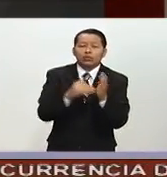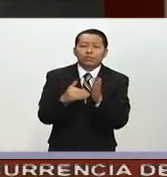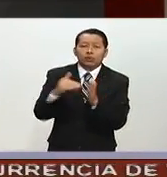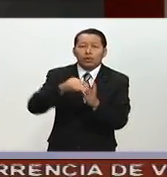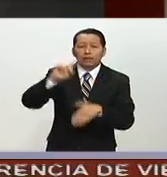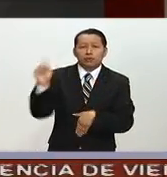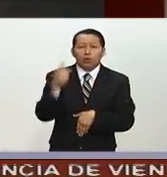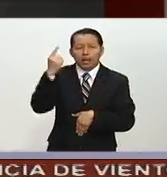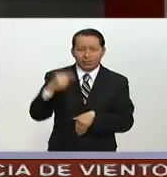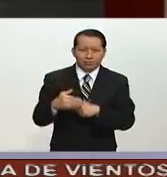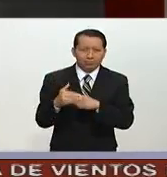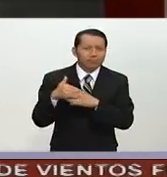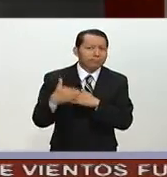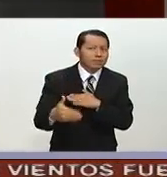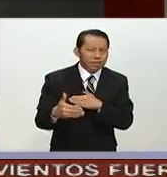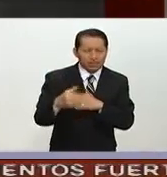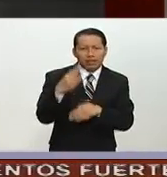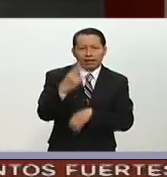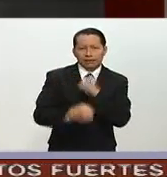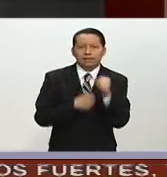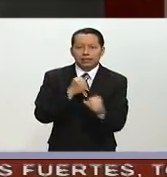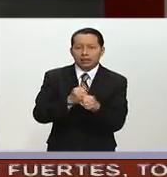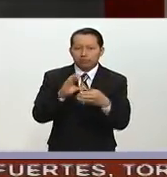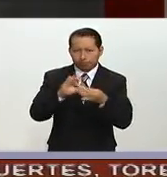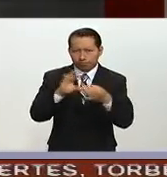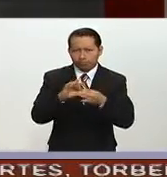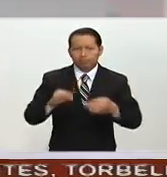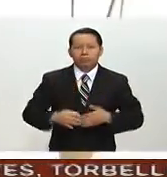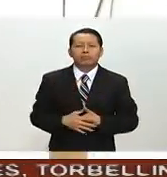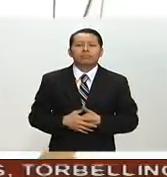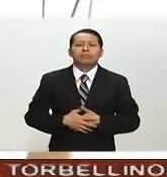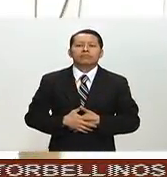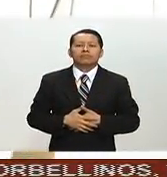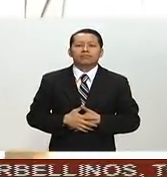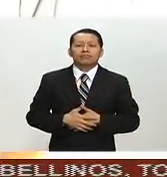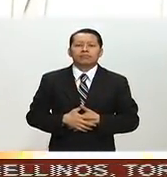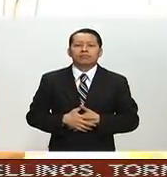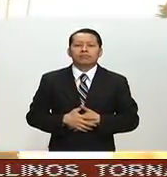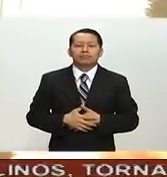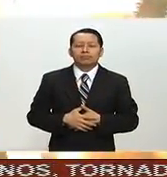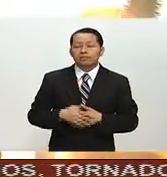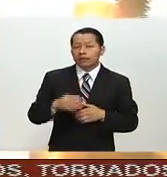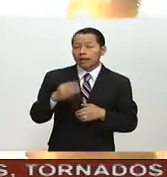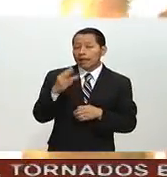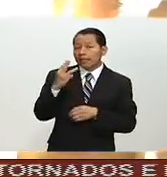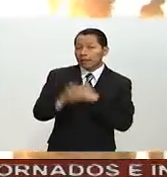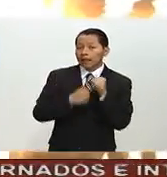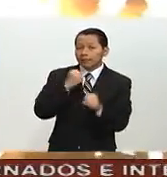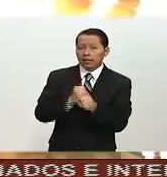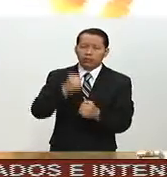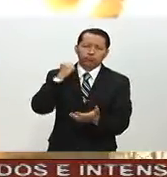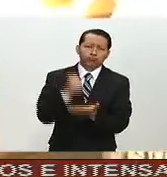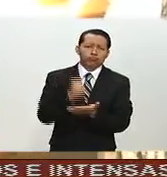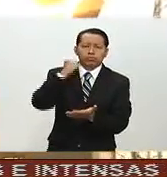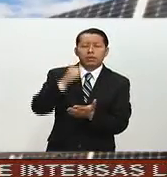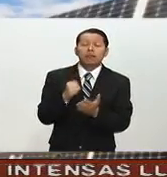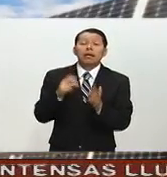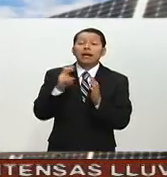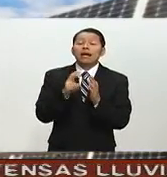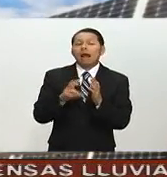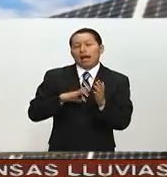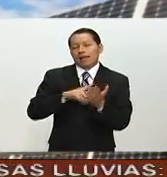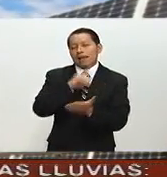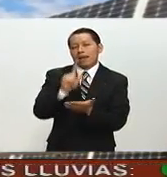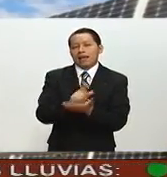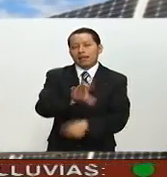millones de dólares para los próximos 3 años. Aquí los detalles. A poco menos de 3 años de su aprobación, la reforma energética